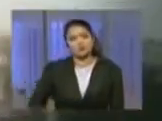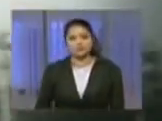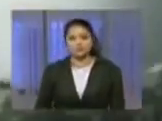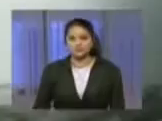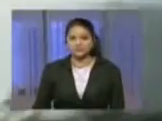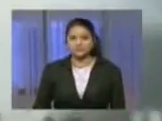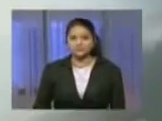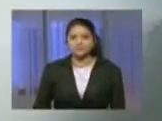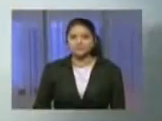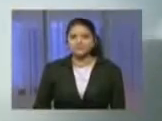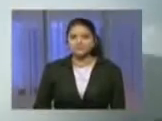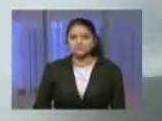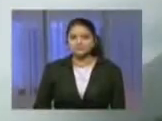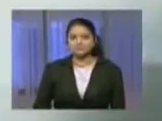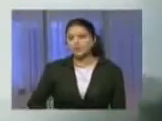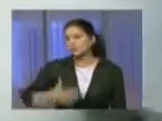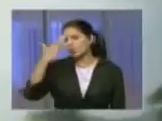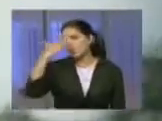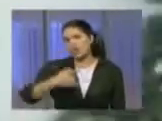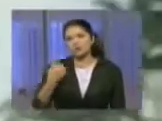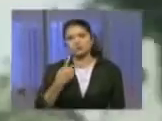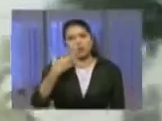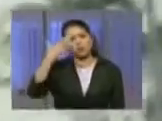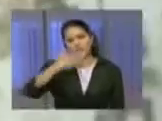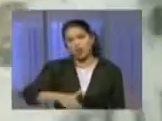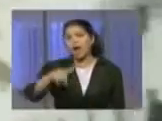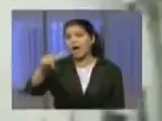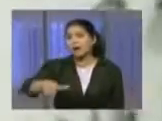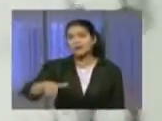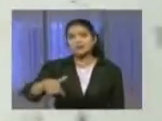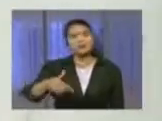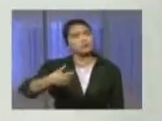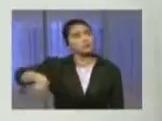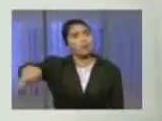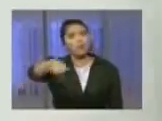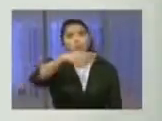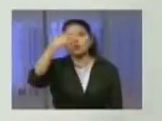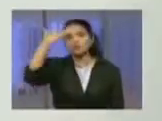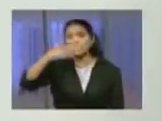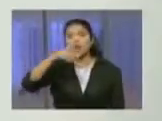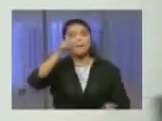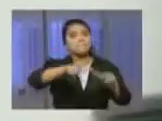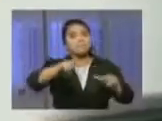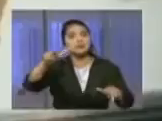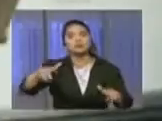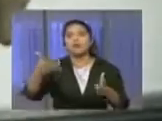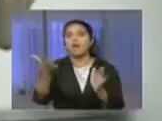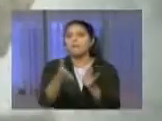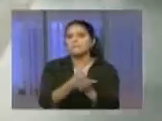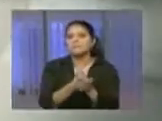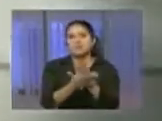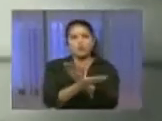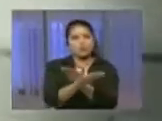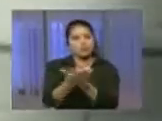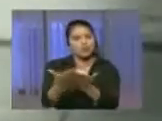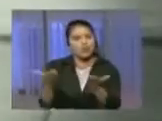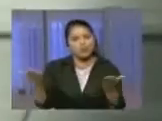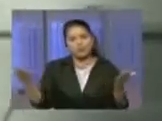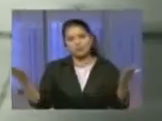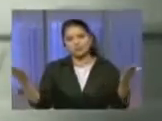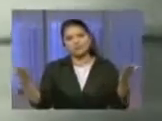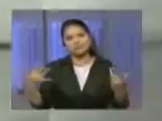simple soldado aquí entre soldados y ciudadanos y compañeros y compañeras